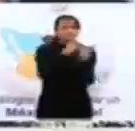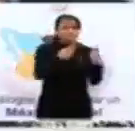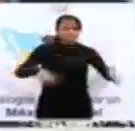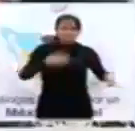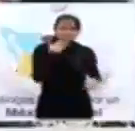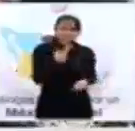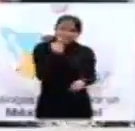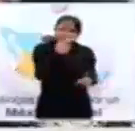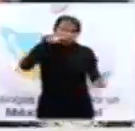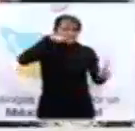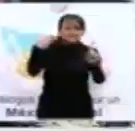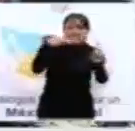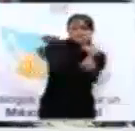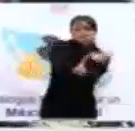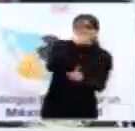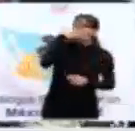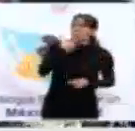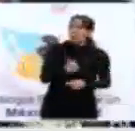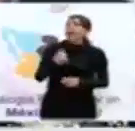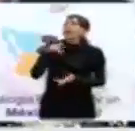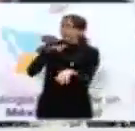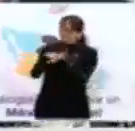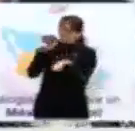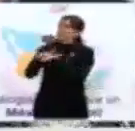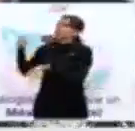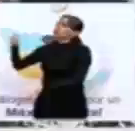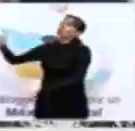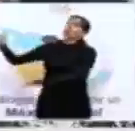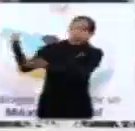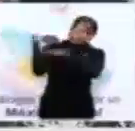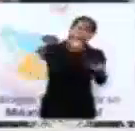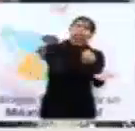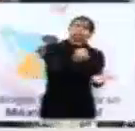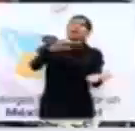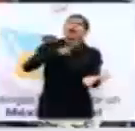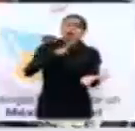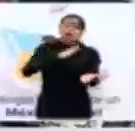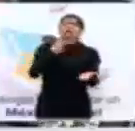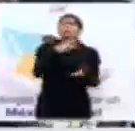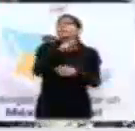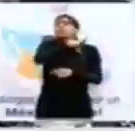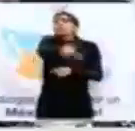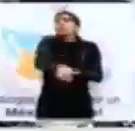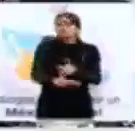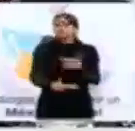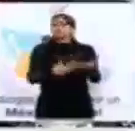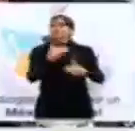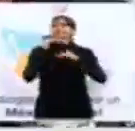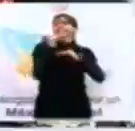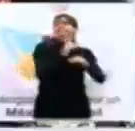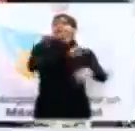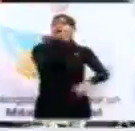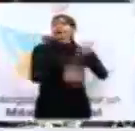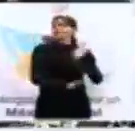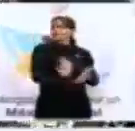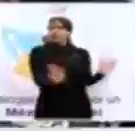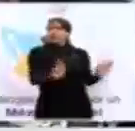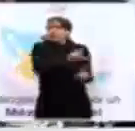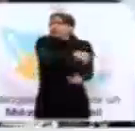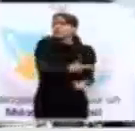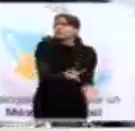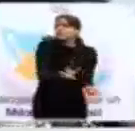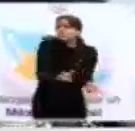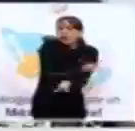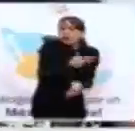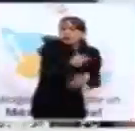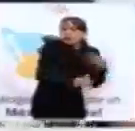a un ingreso que tiene un inicio y un final en un periodo de tiempo. Cuando pensamos en los apoyos